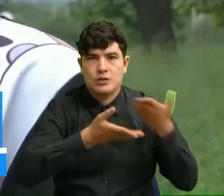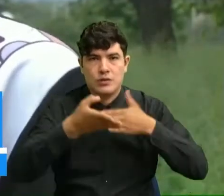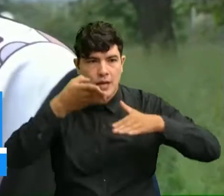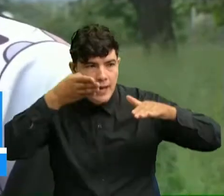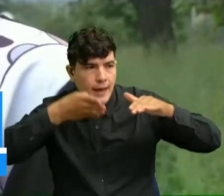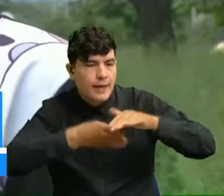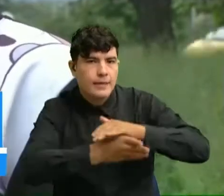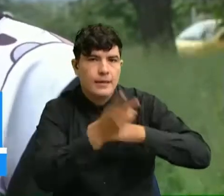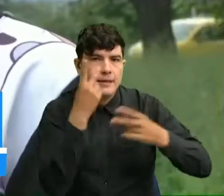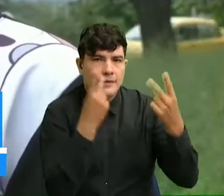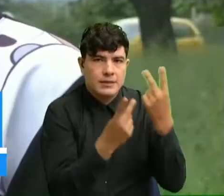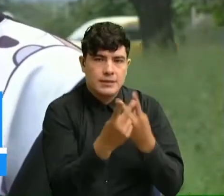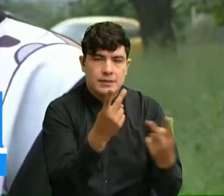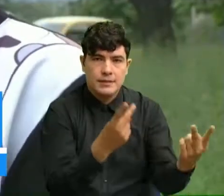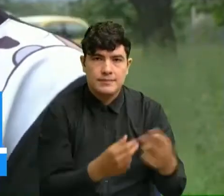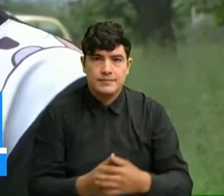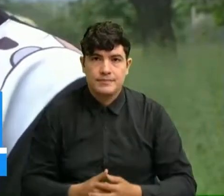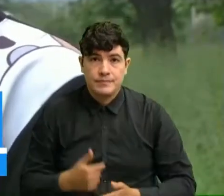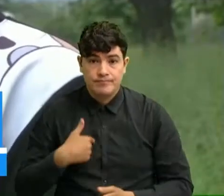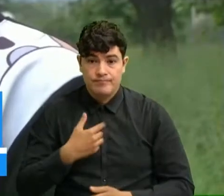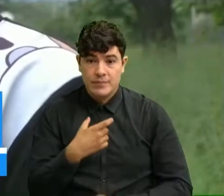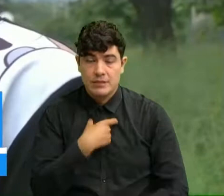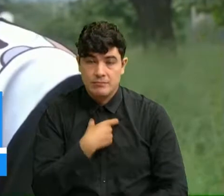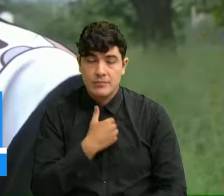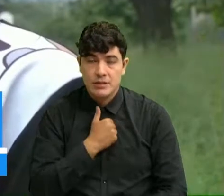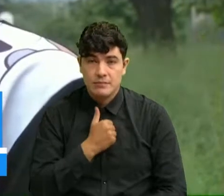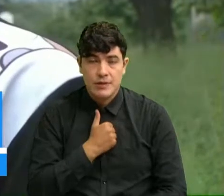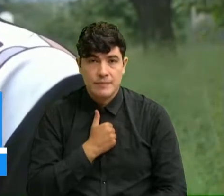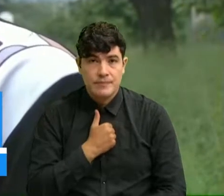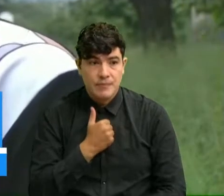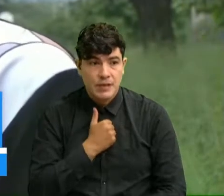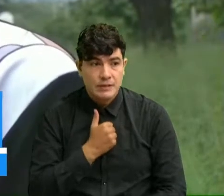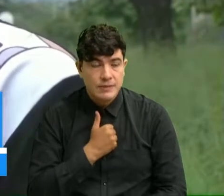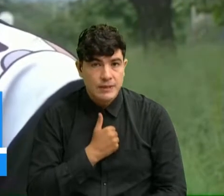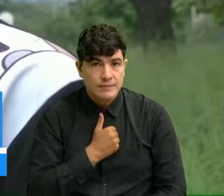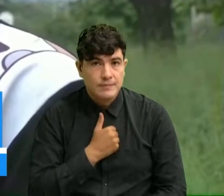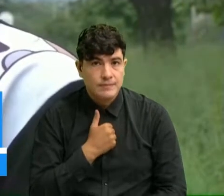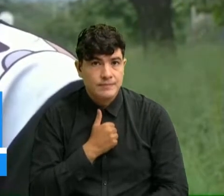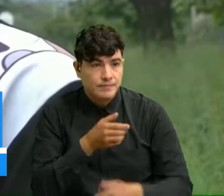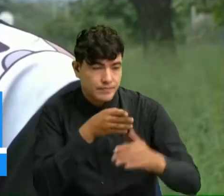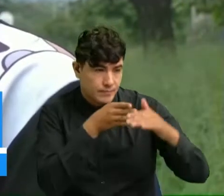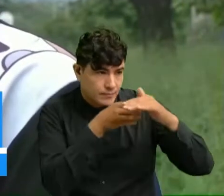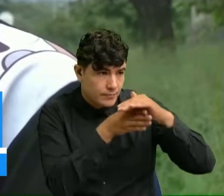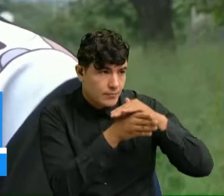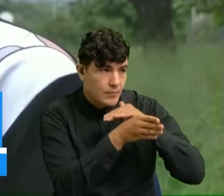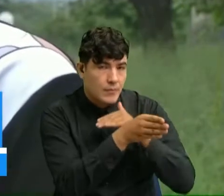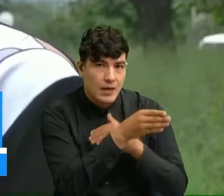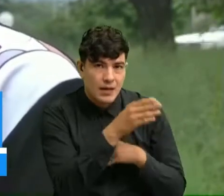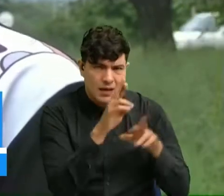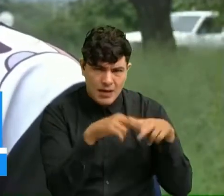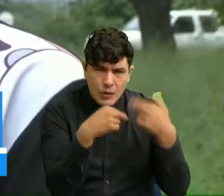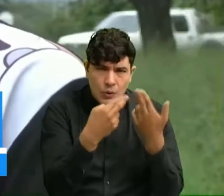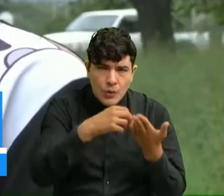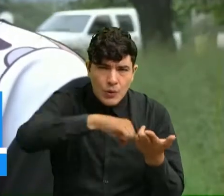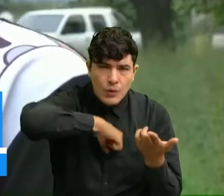yo misma lo vi. Del día que estuve entrando a entrar a la reunión de derechos humanos,